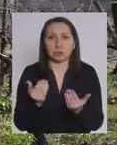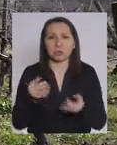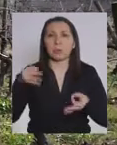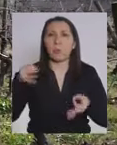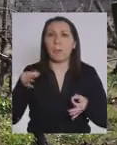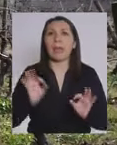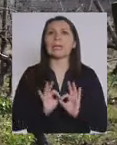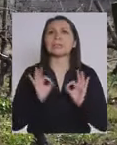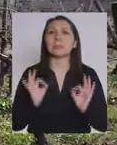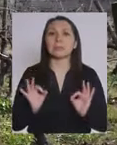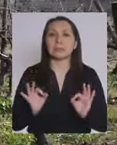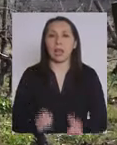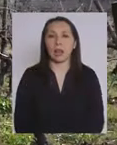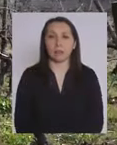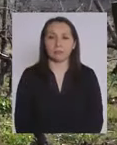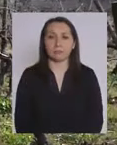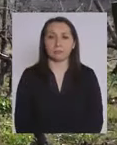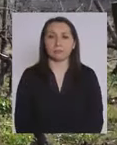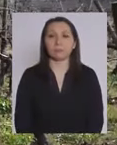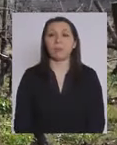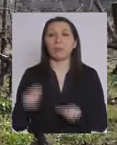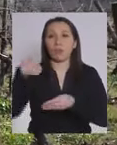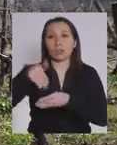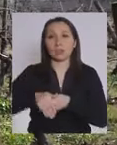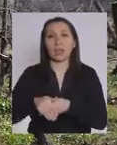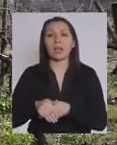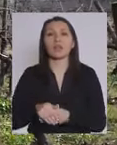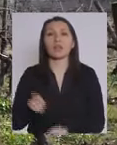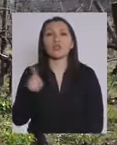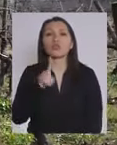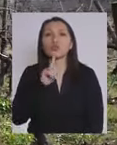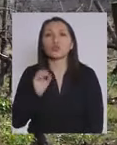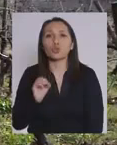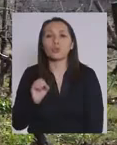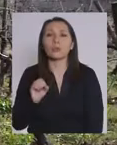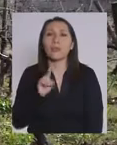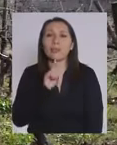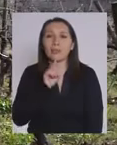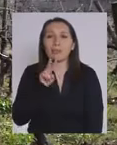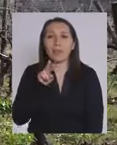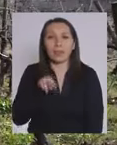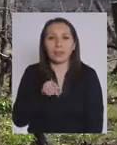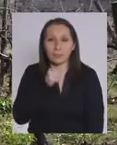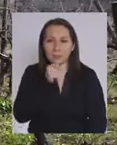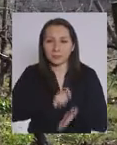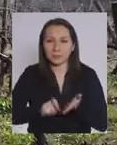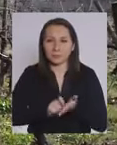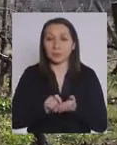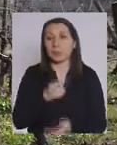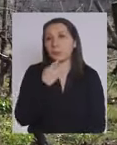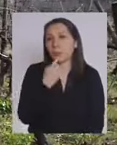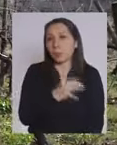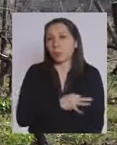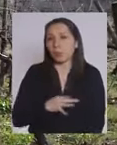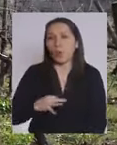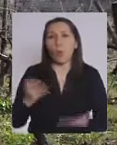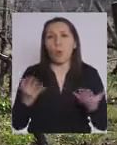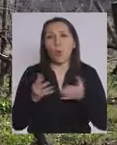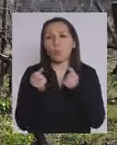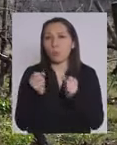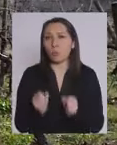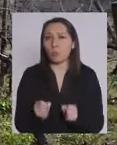carnet buenas tardes filoso todos de televisión nacional de chile el ministro según su evaluación como podría haber